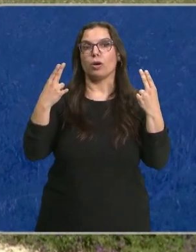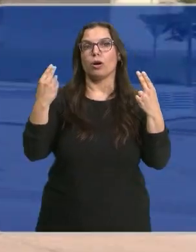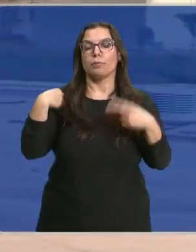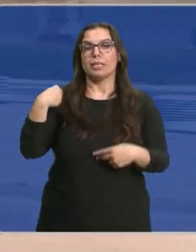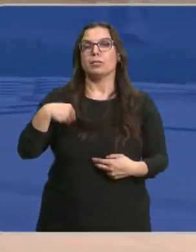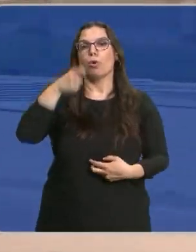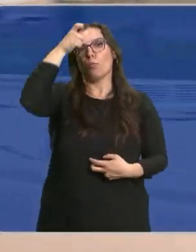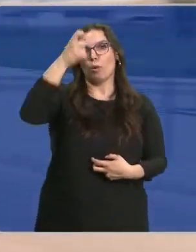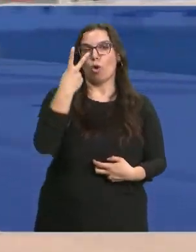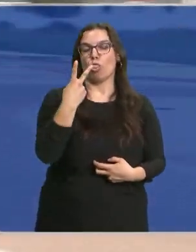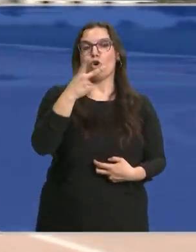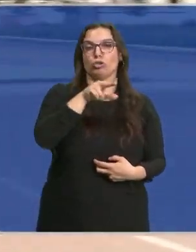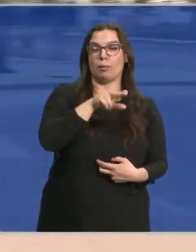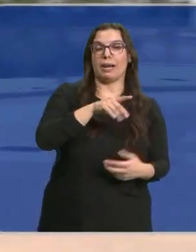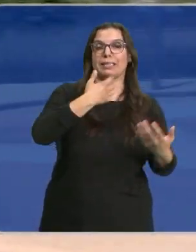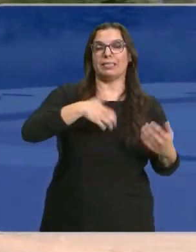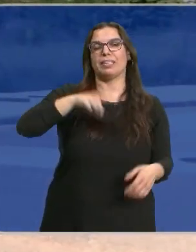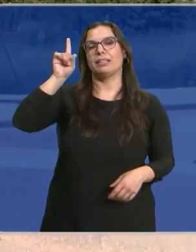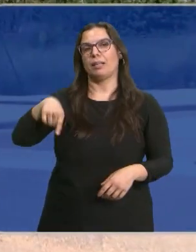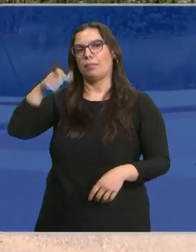hermanas Sevilla y también en Barcelona.